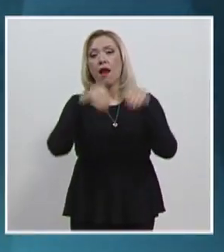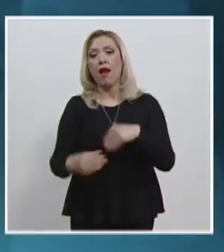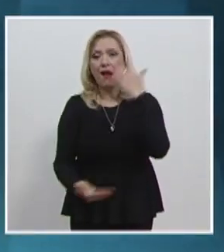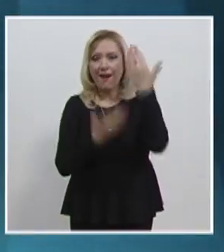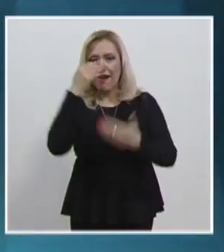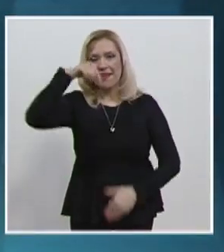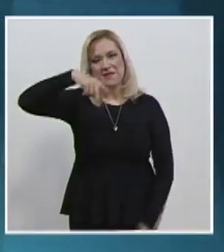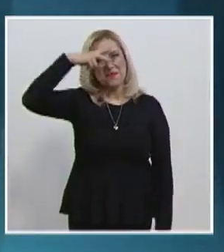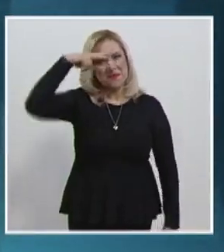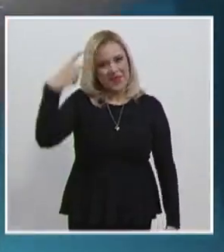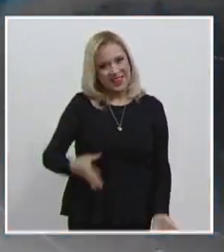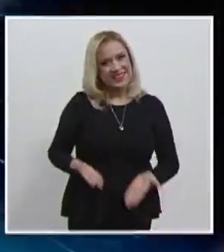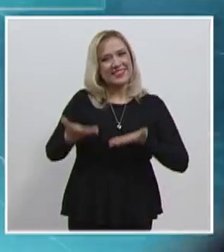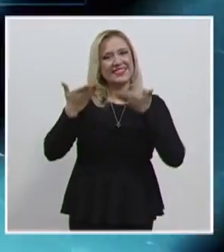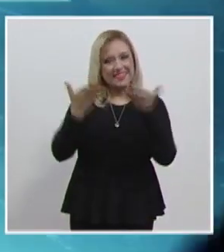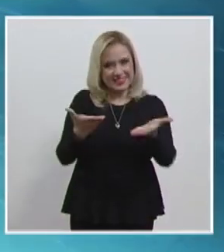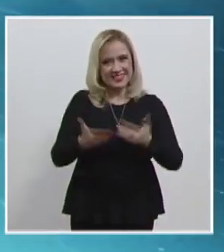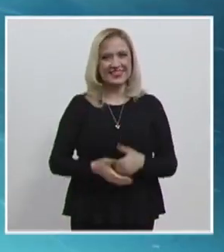en